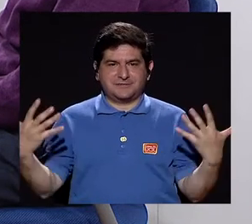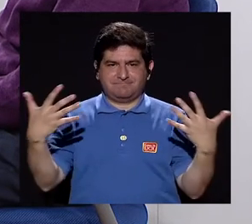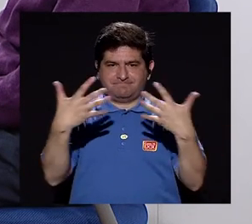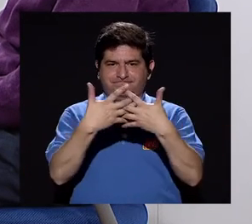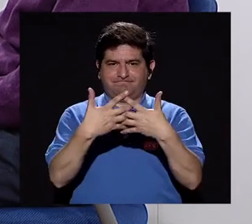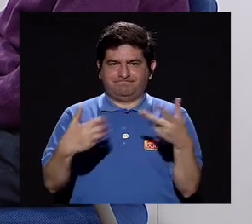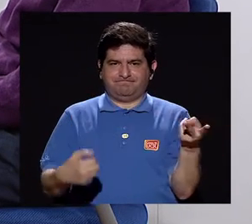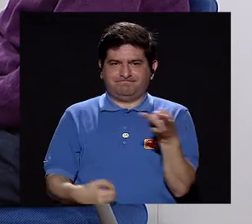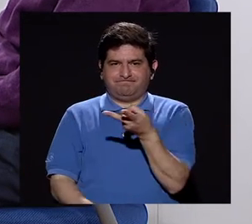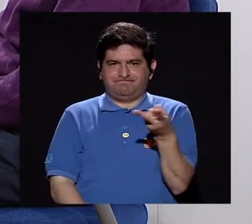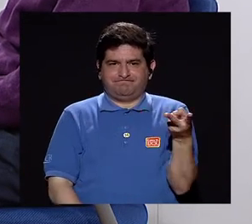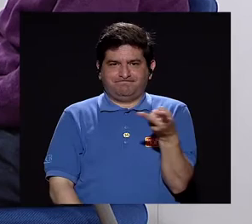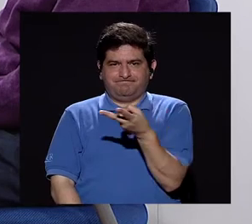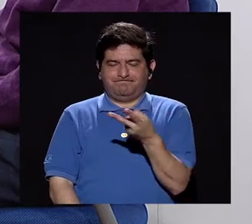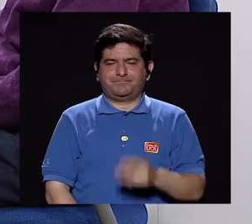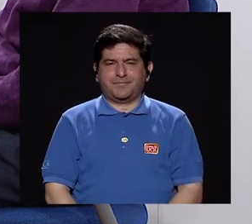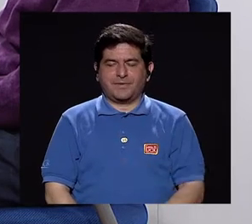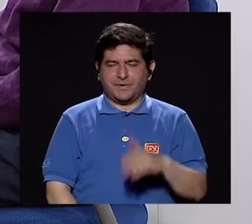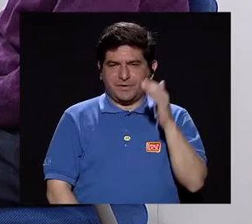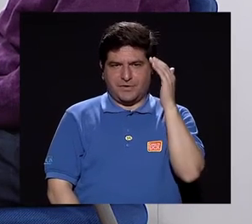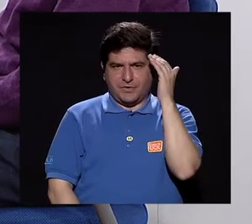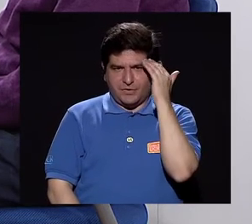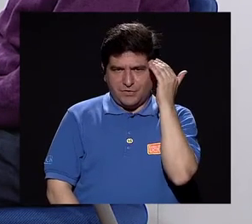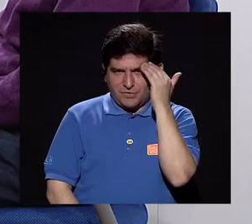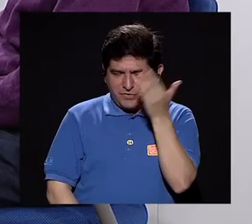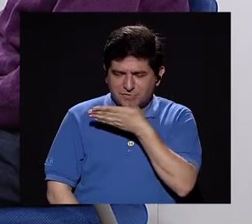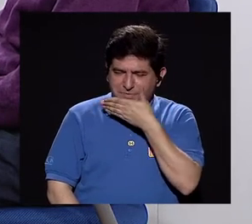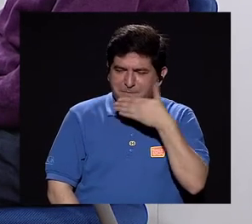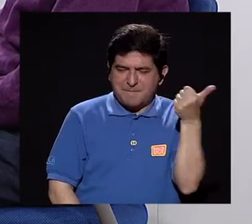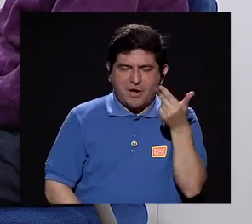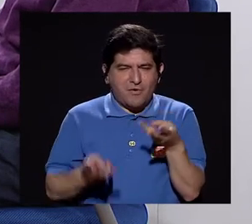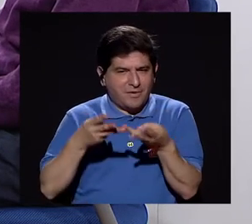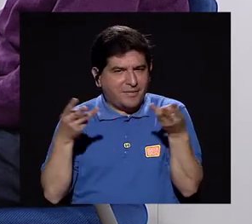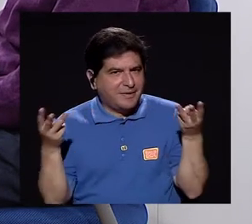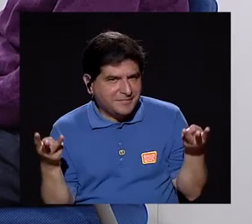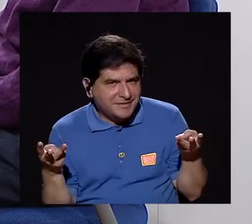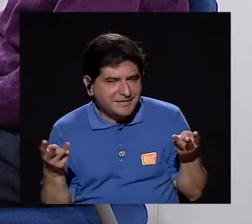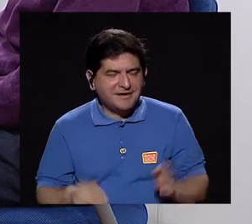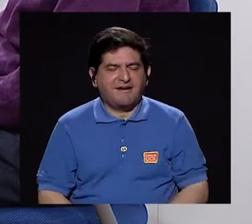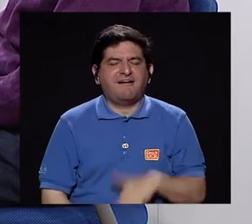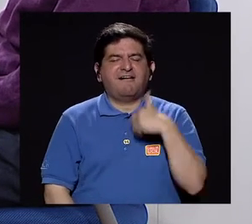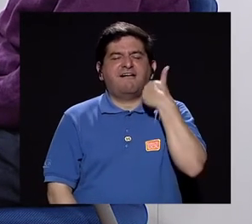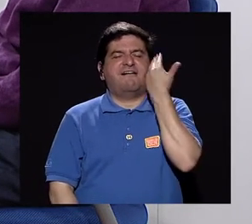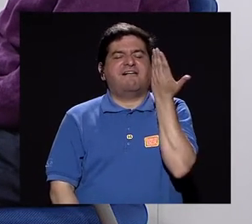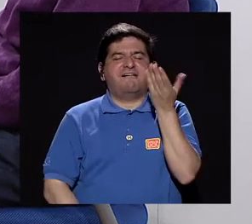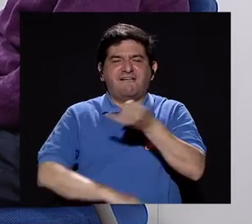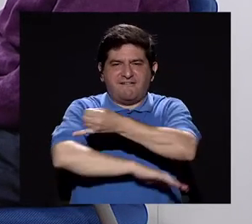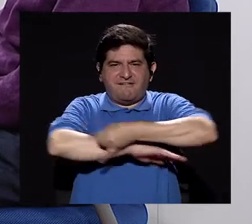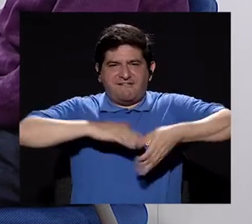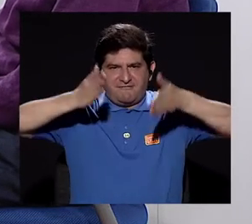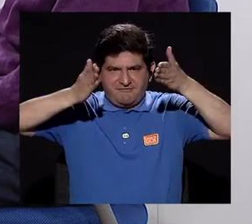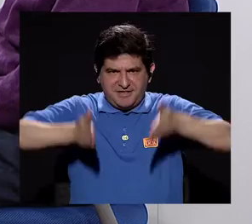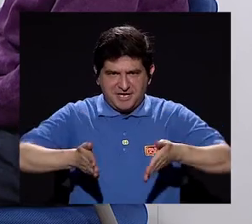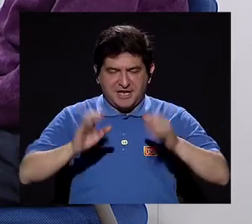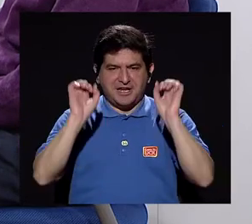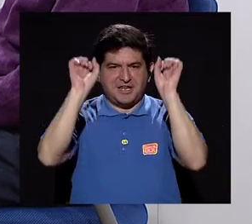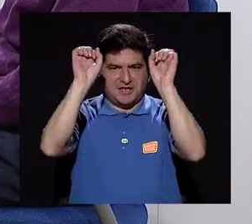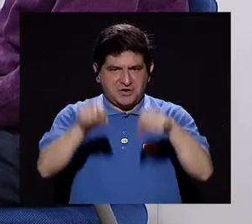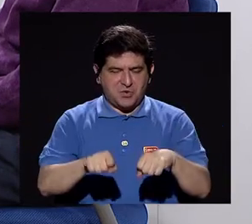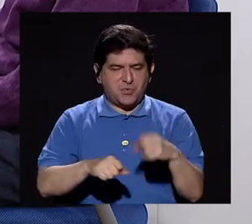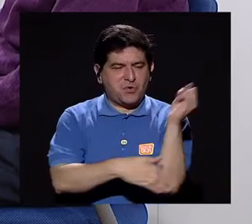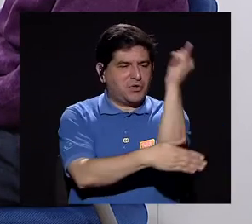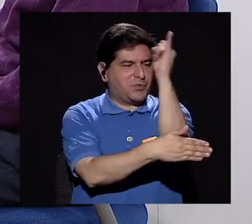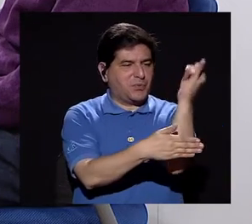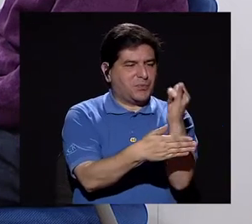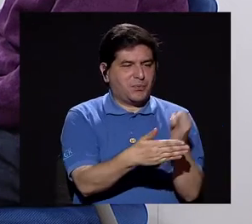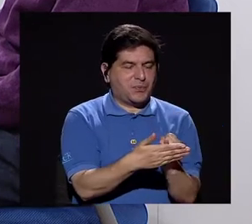complementarias el conocimiento entre mejor se conoce el material más fácil es para el ingeniero poder